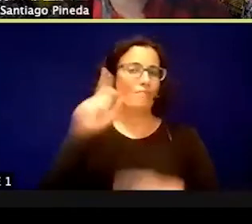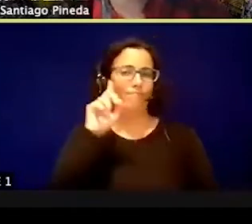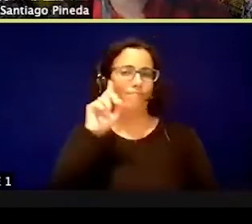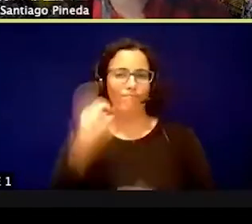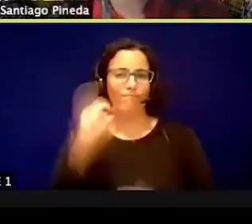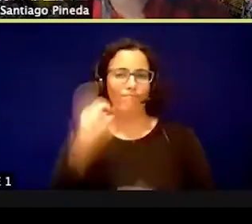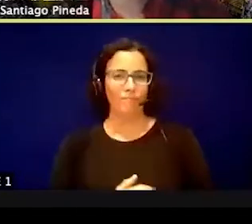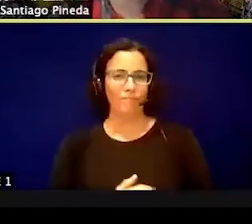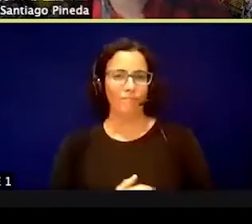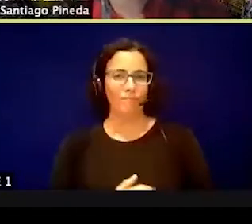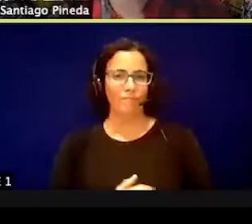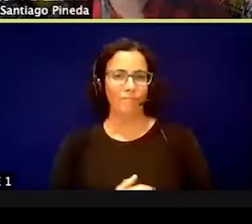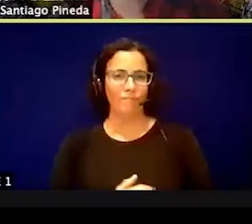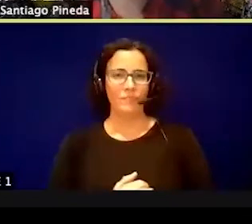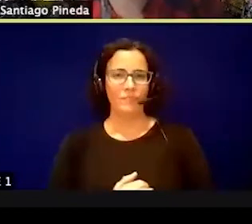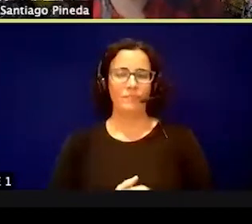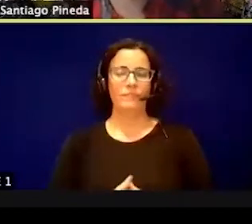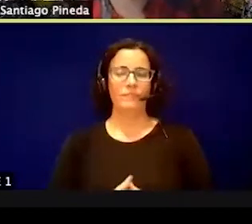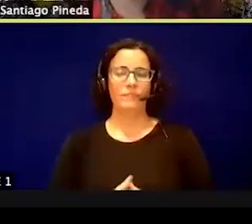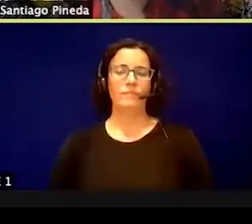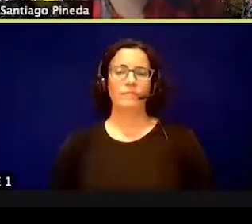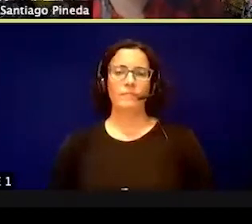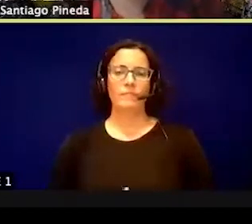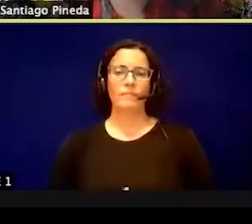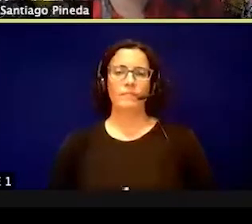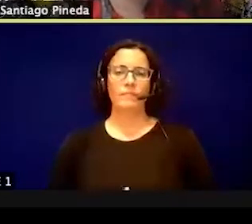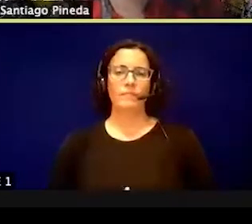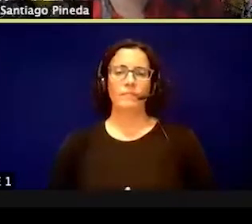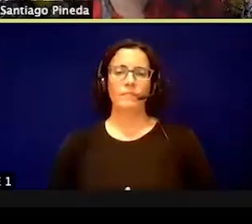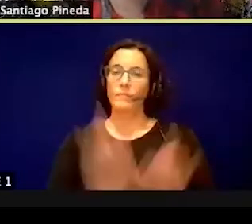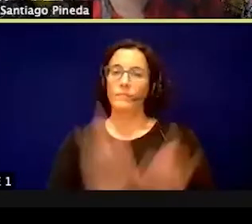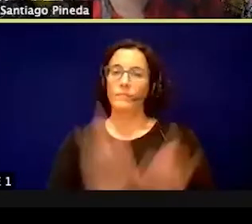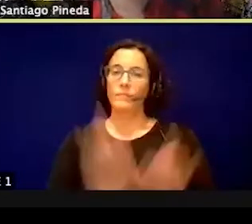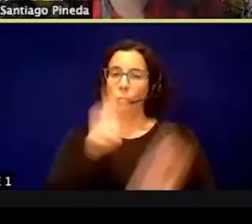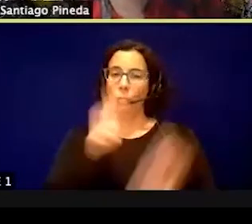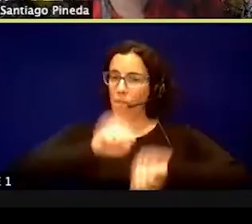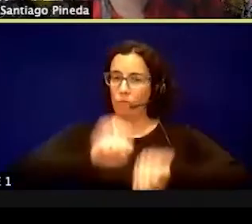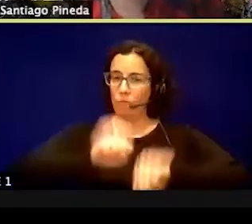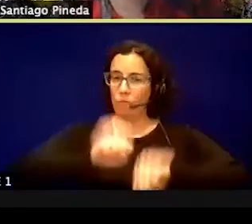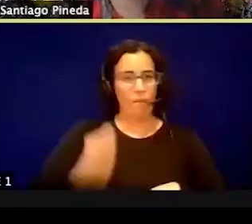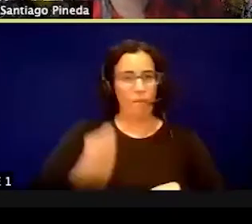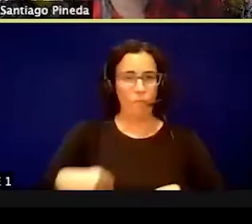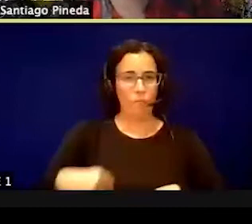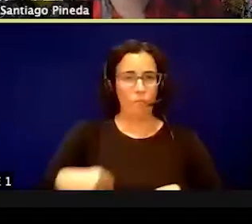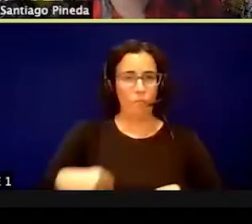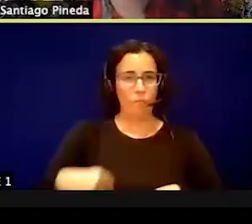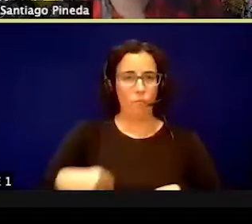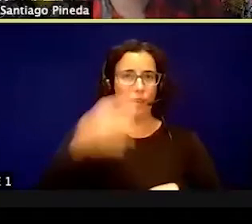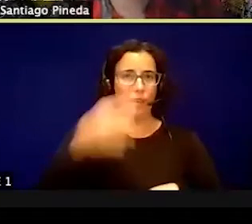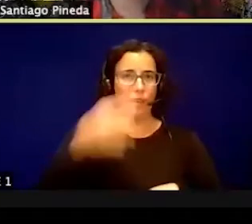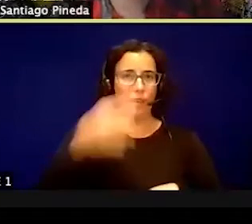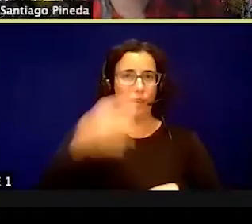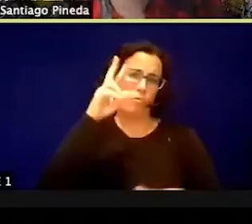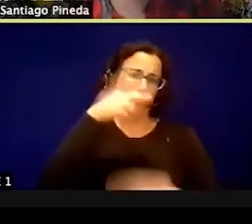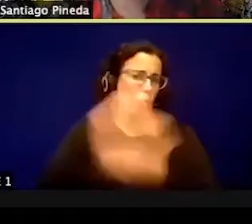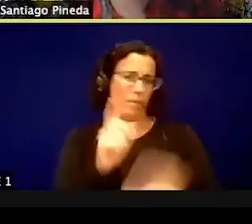older persons. Igual con la gente mayor, no estamos tomando en serio. La responsabilidad creo que estaría dividida. Por un